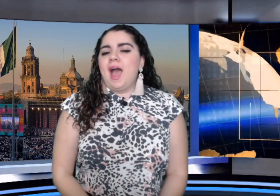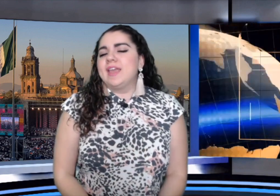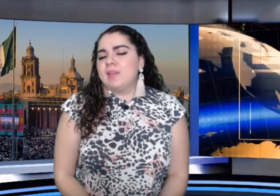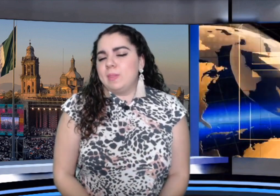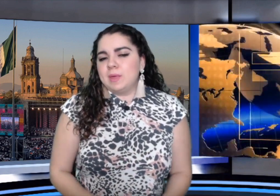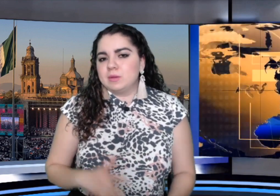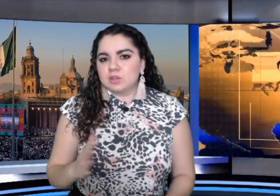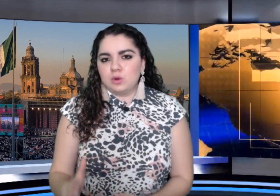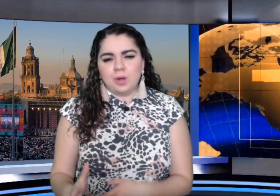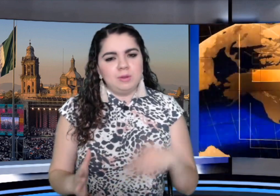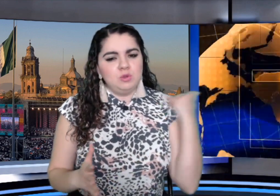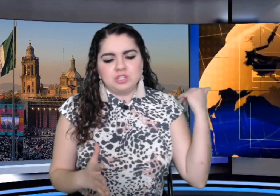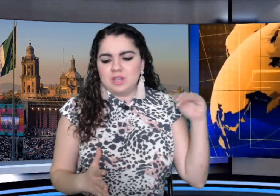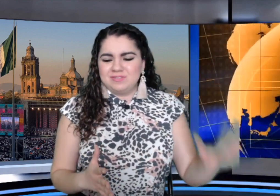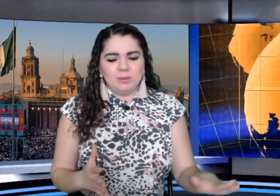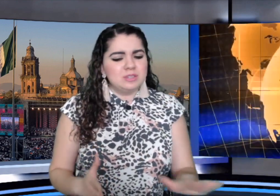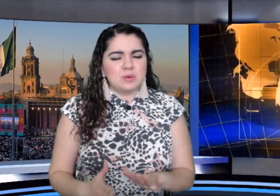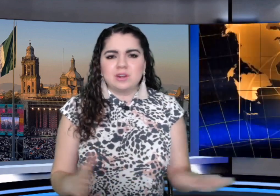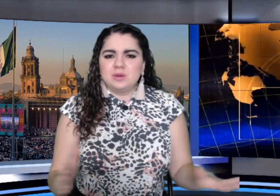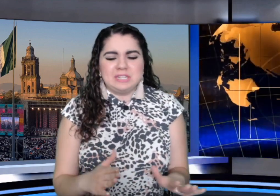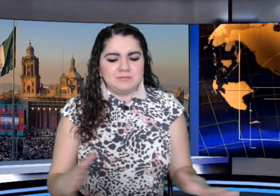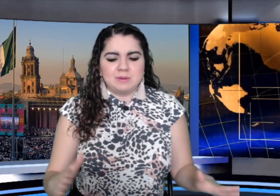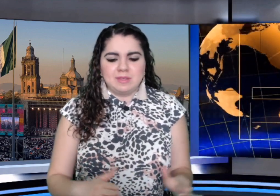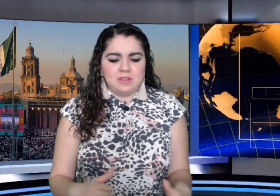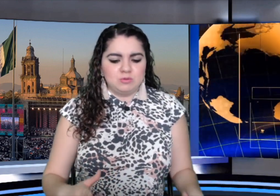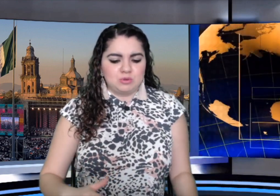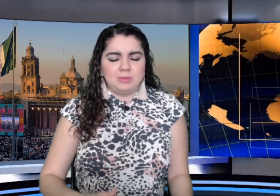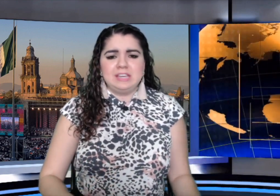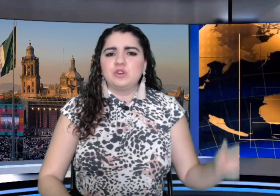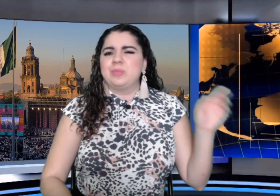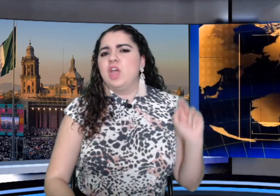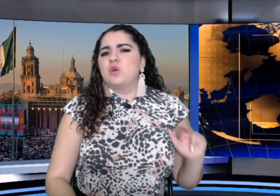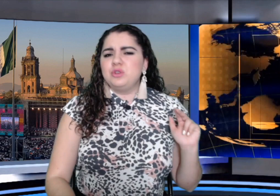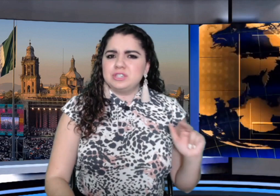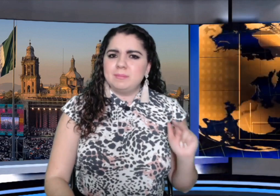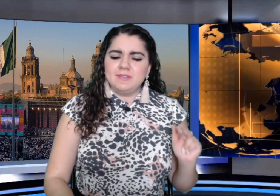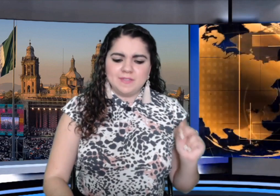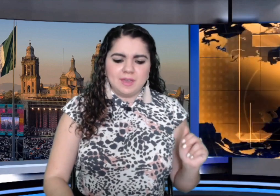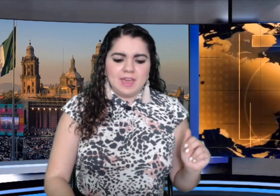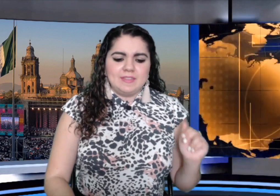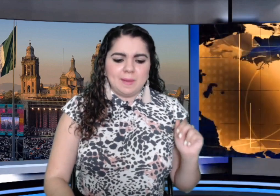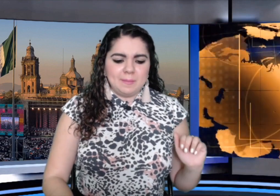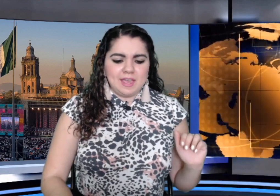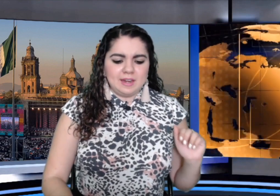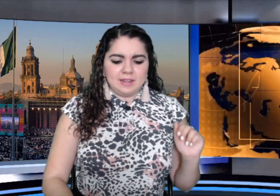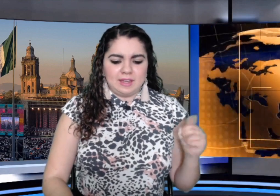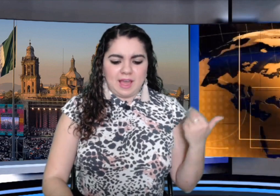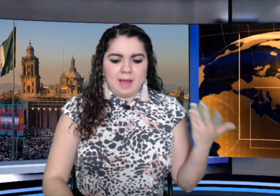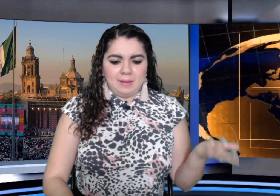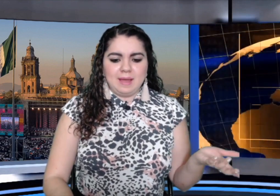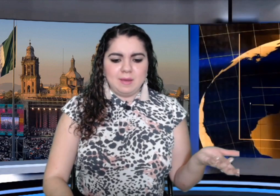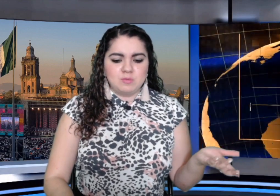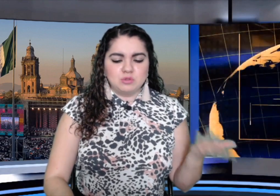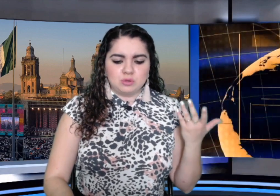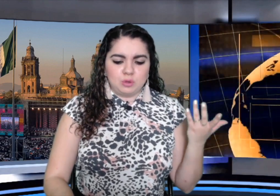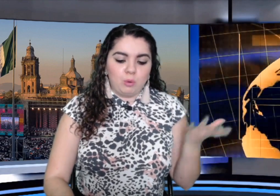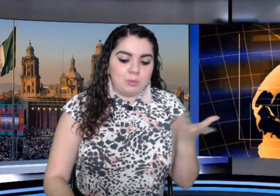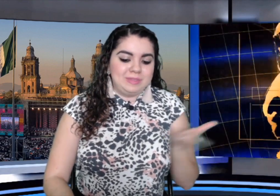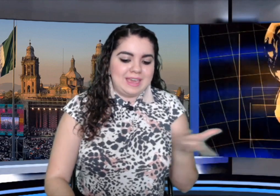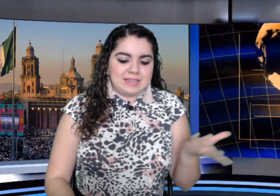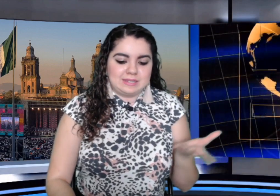oportuna en temas de coronavirus y en temas de cualquier otra enfermedad de nuestro México. Curiosamente, también